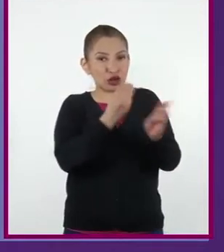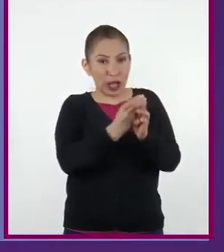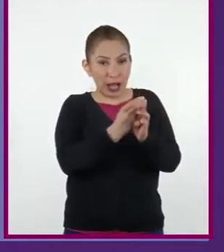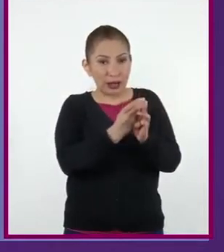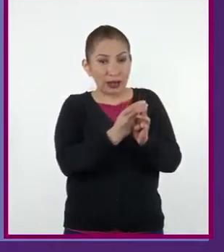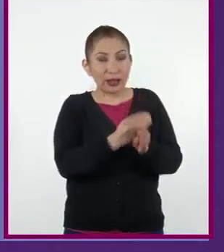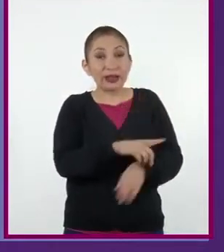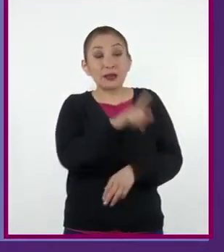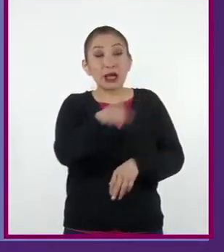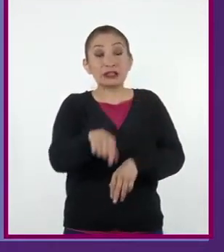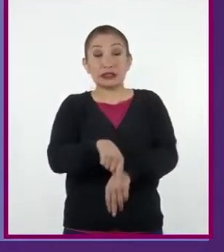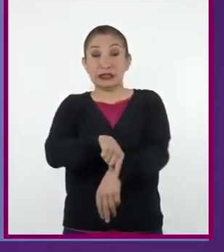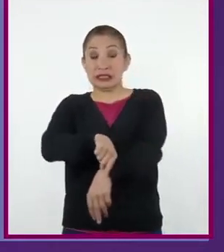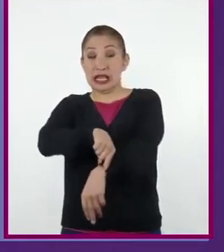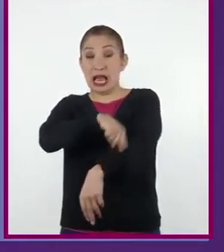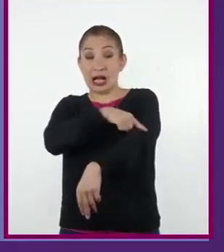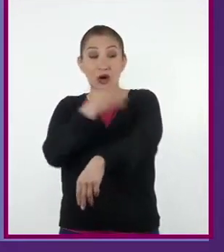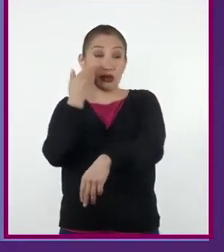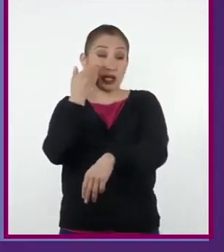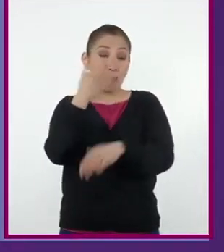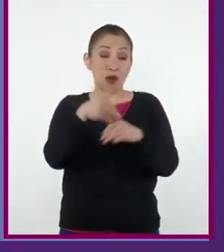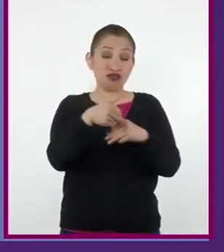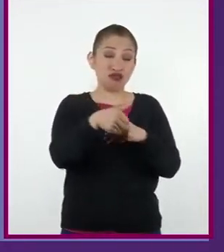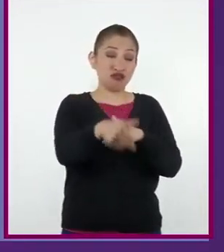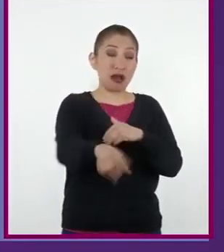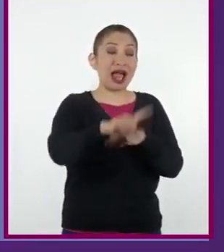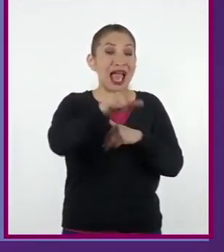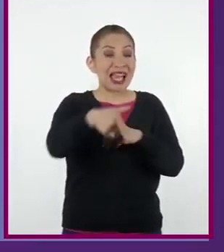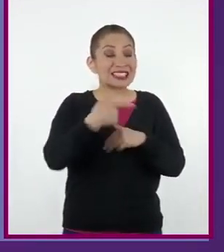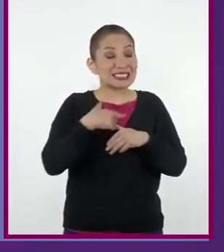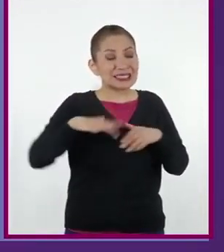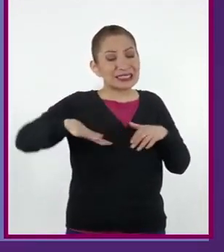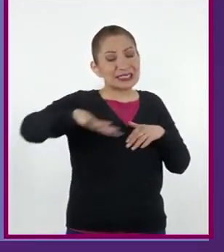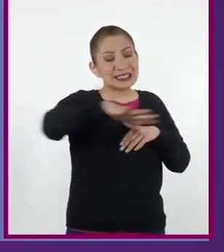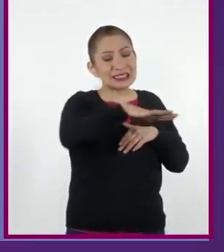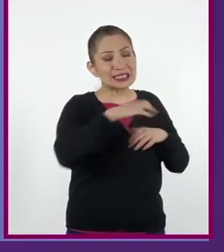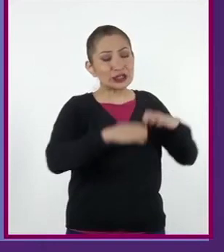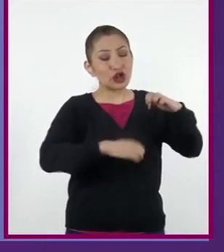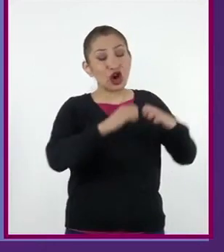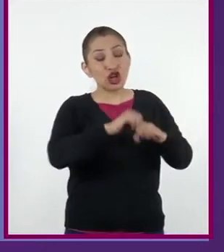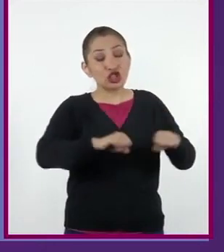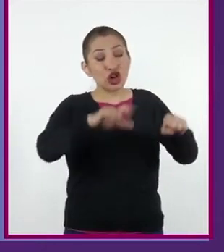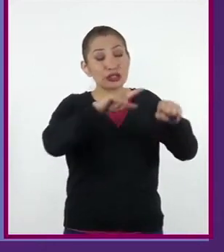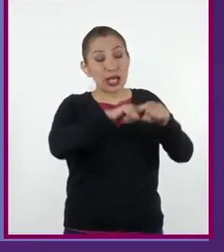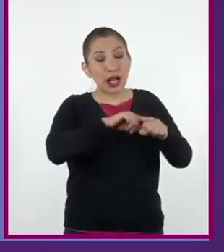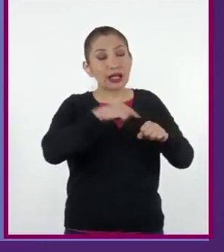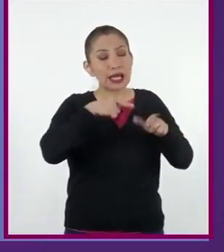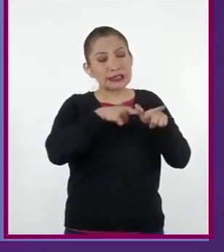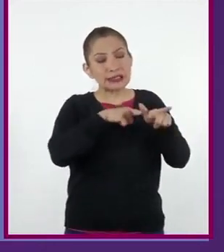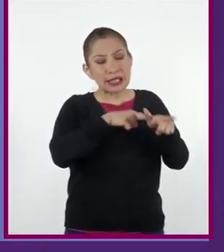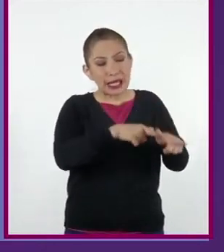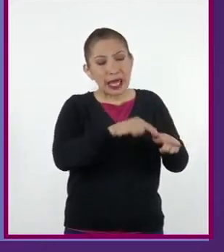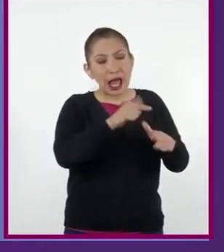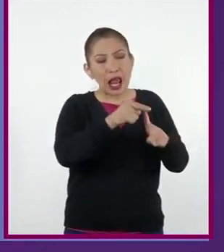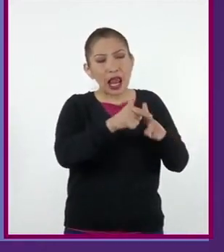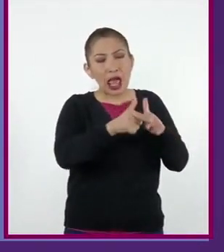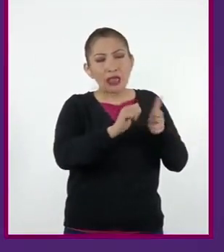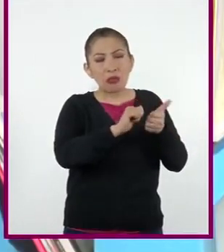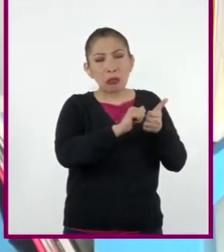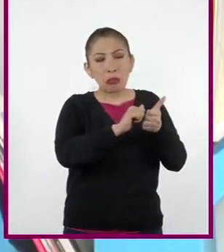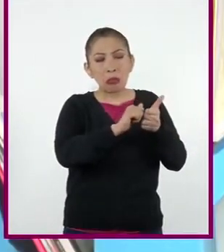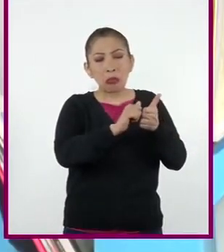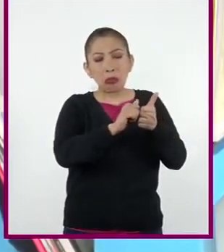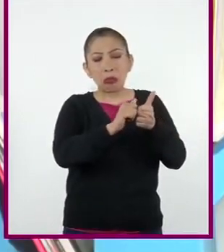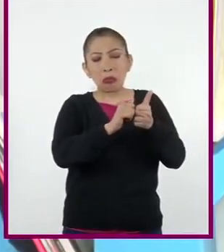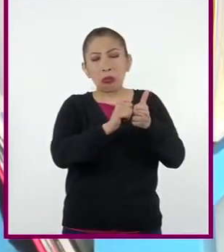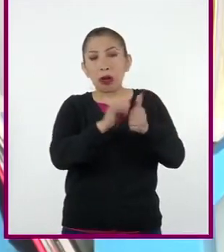la larga duración se refiere a estructuras sociales que mantienen y se modifican de forma muy lenta.